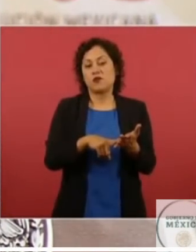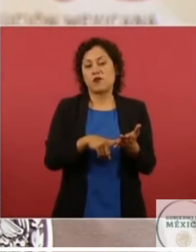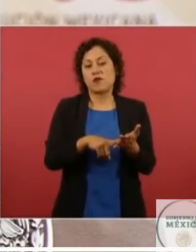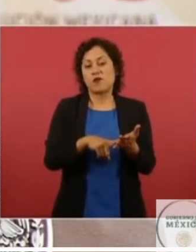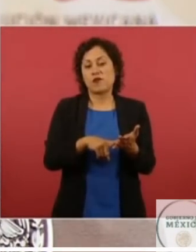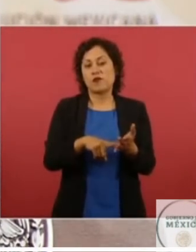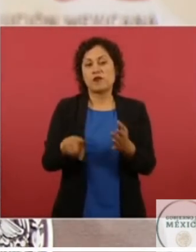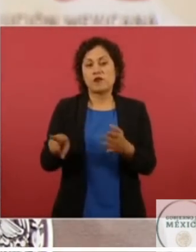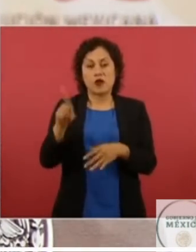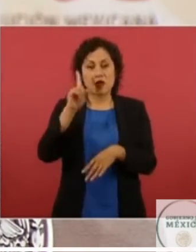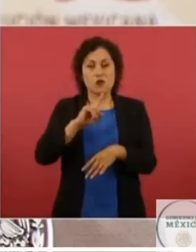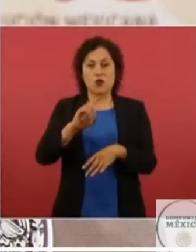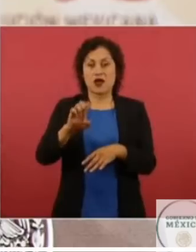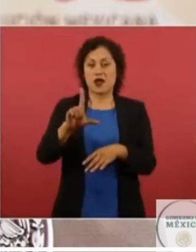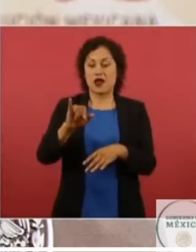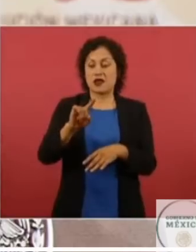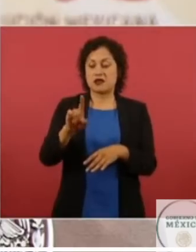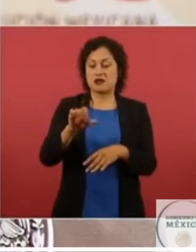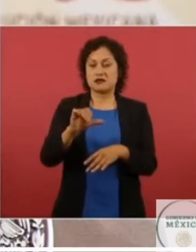puso Elizabeth